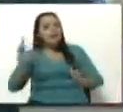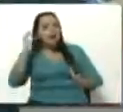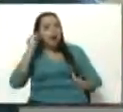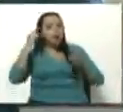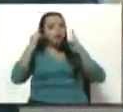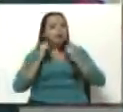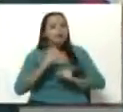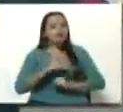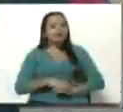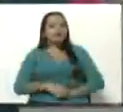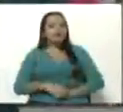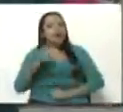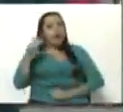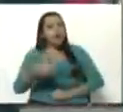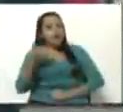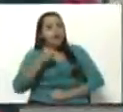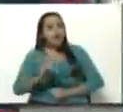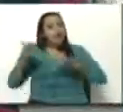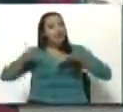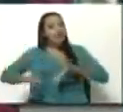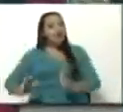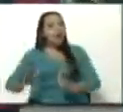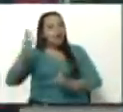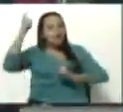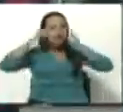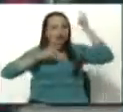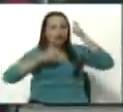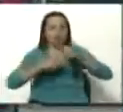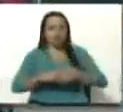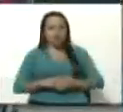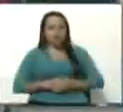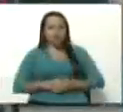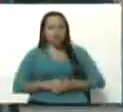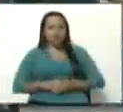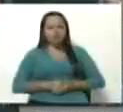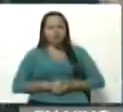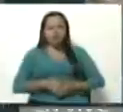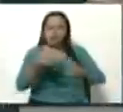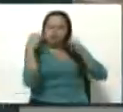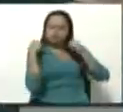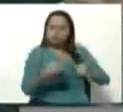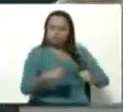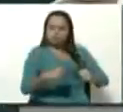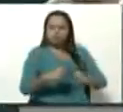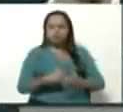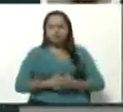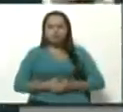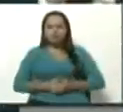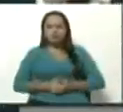Bolívar, aquí estamos los hijos de Chávez, con gallardía,